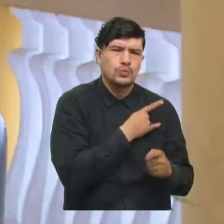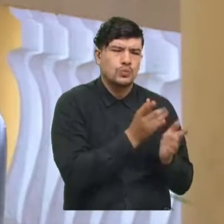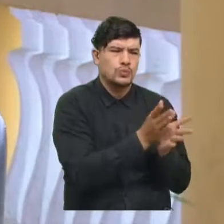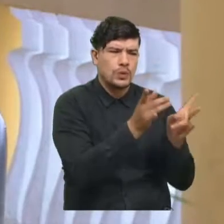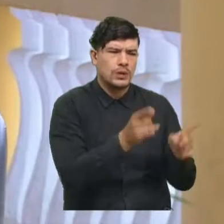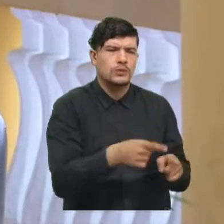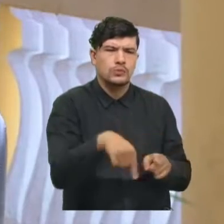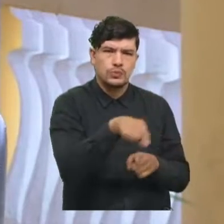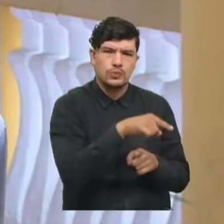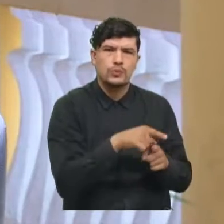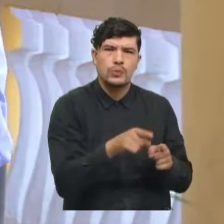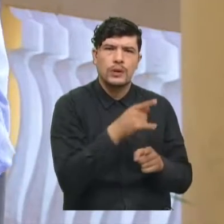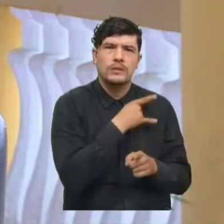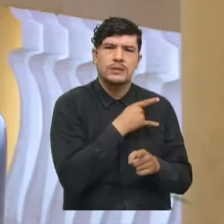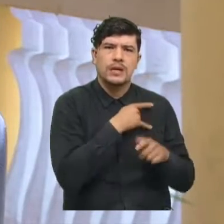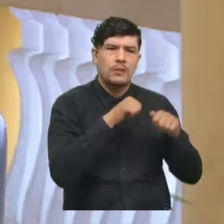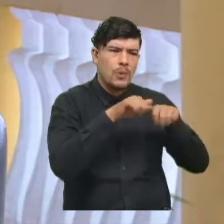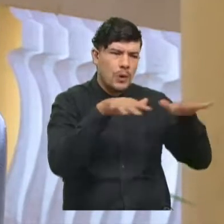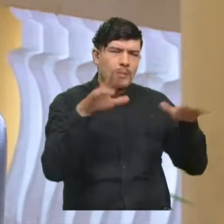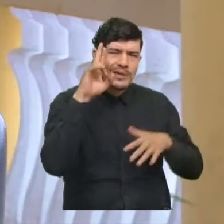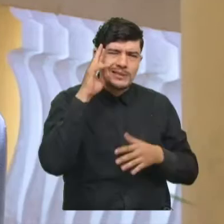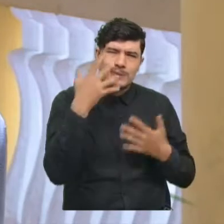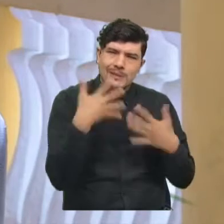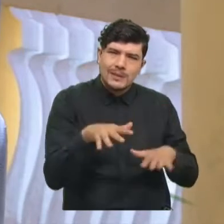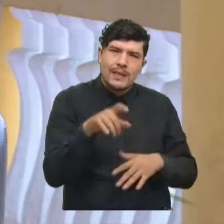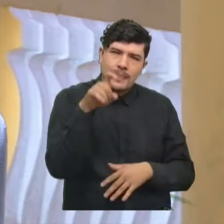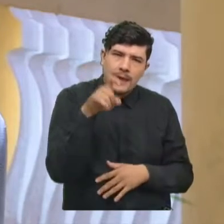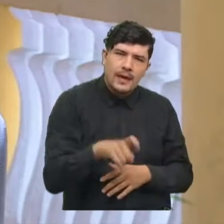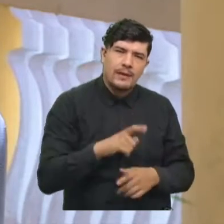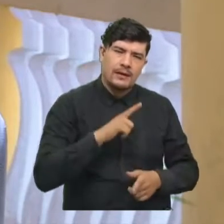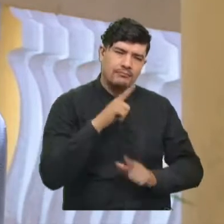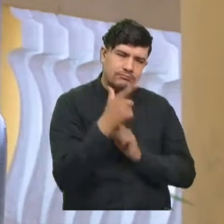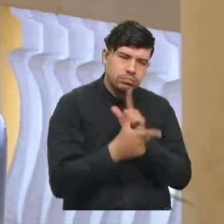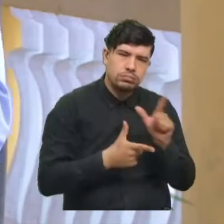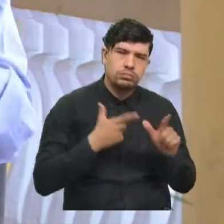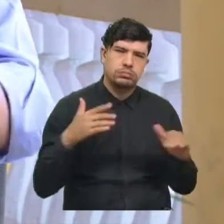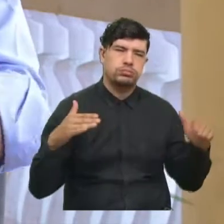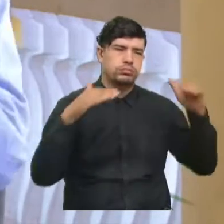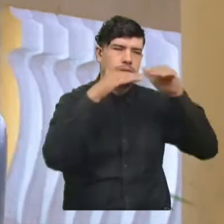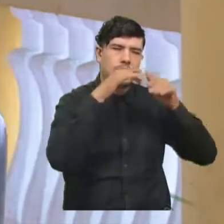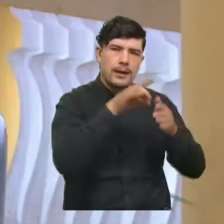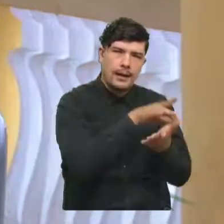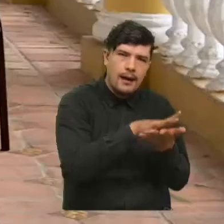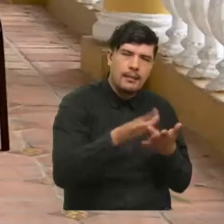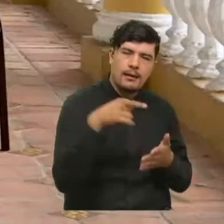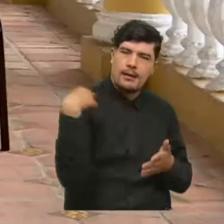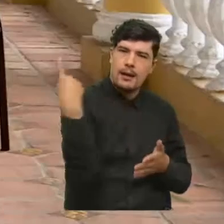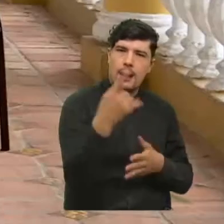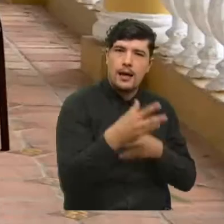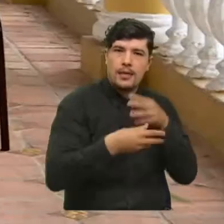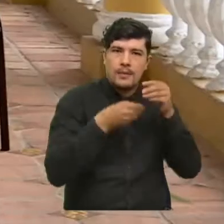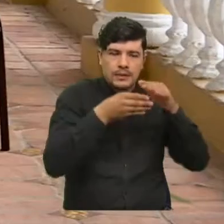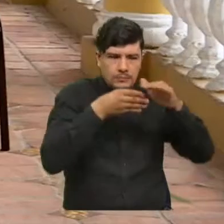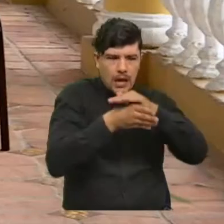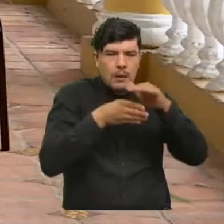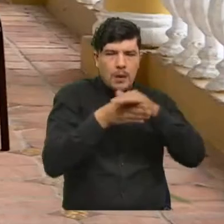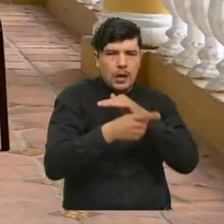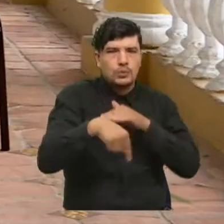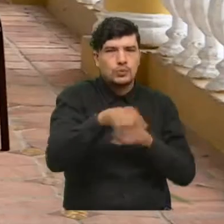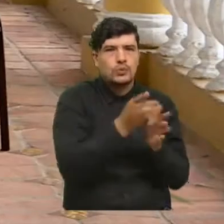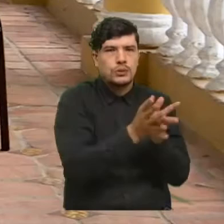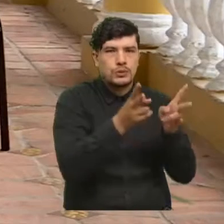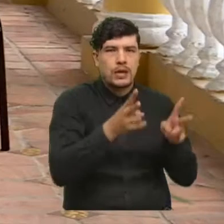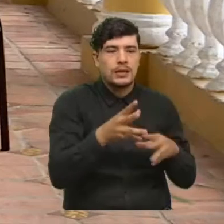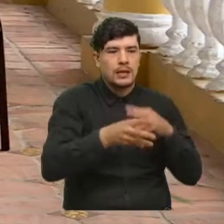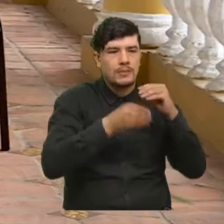tiene que seguir avanzando para que haya una gratuidad de general y sobre todo también se amplíe esa cobertura en el departamento con nuestras